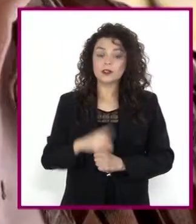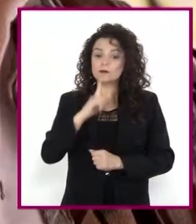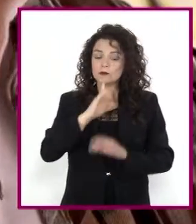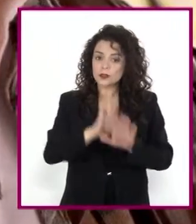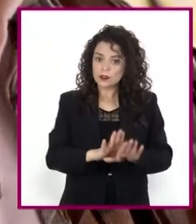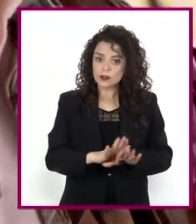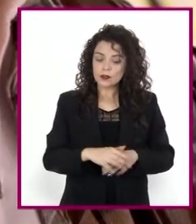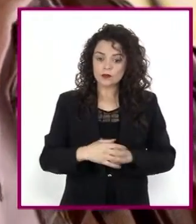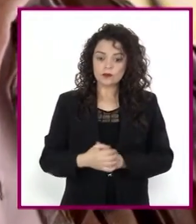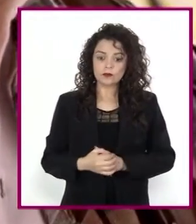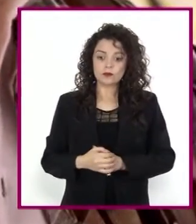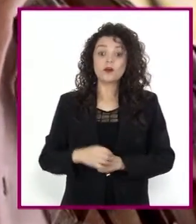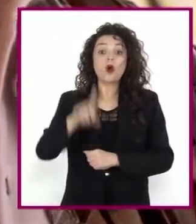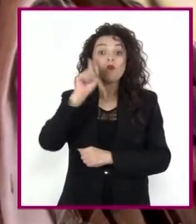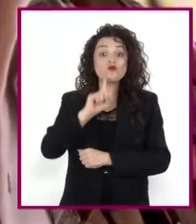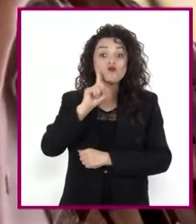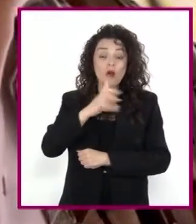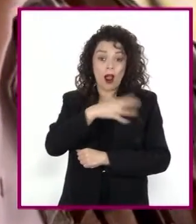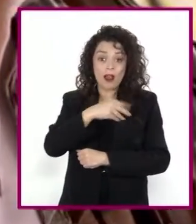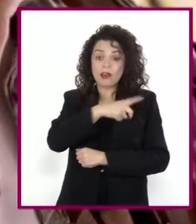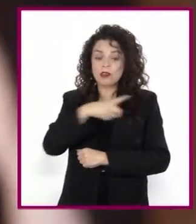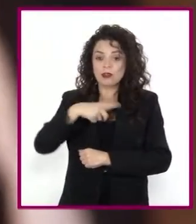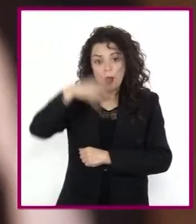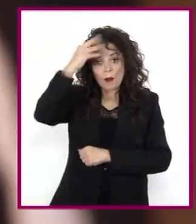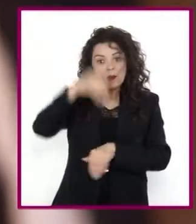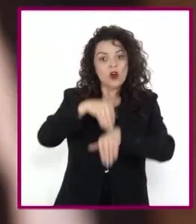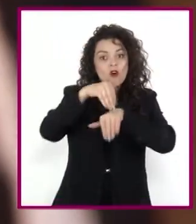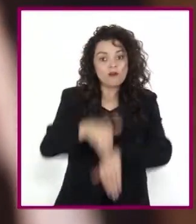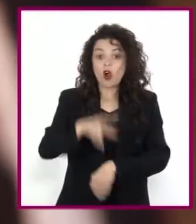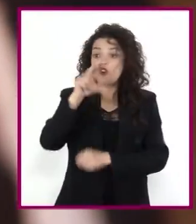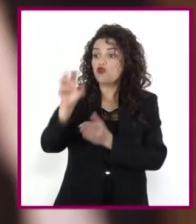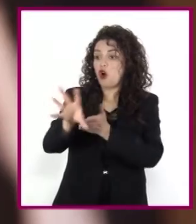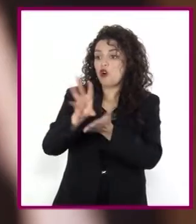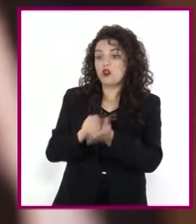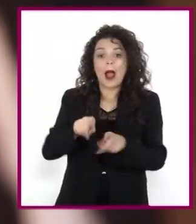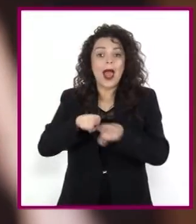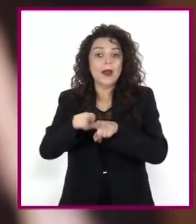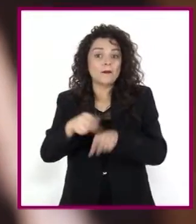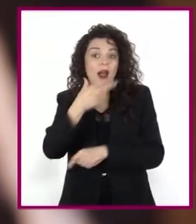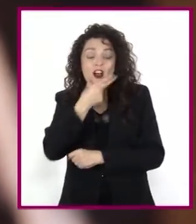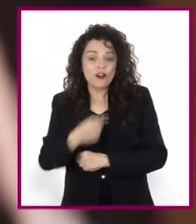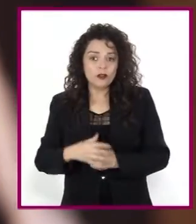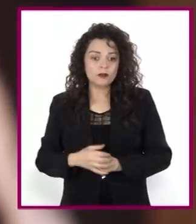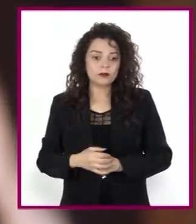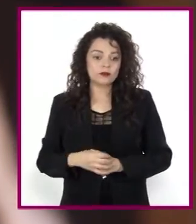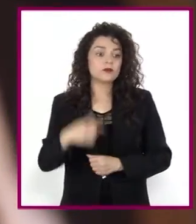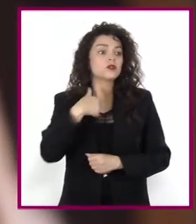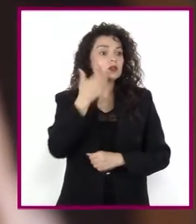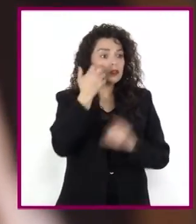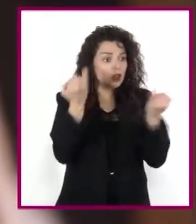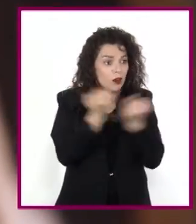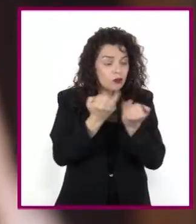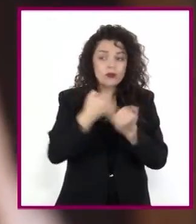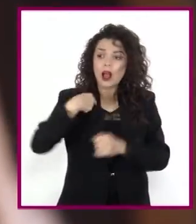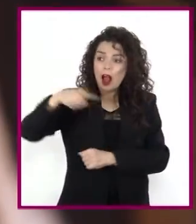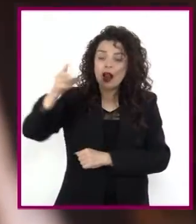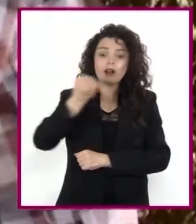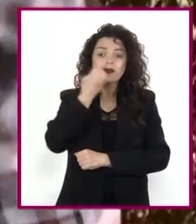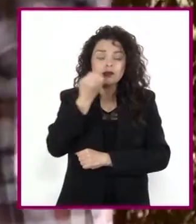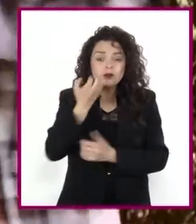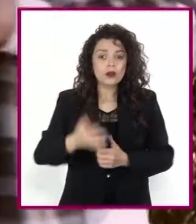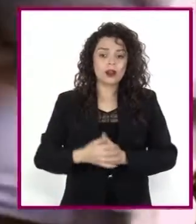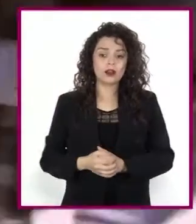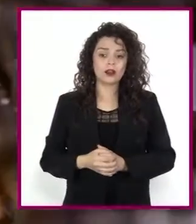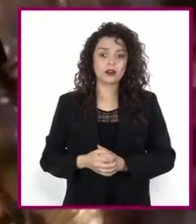hijas tienen que aprender a obedecer, no estar copiando lo que hacen sus hermanos. Pero es que yo no quiero ser como ellos, quiero ir a la escuela. Ah, con usted